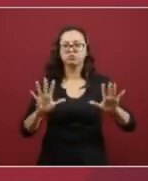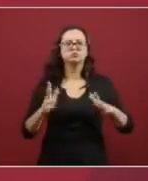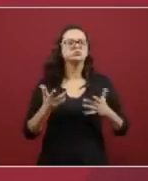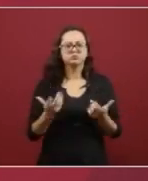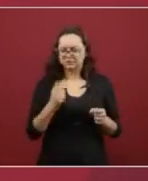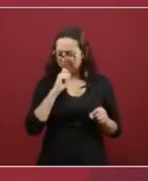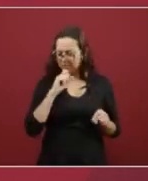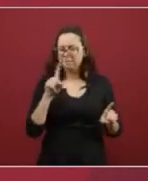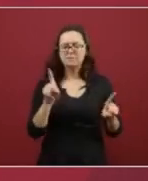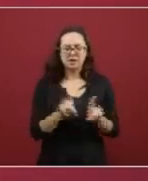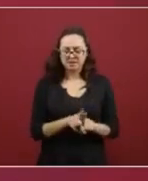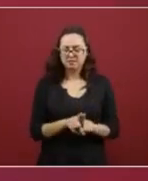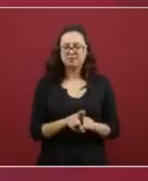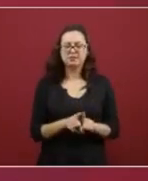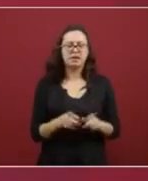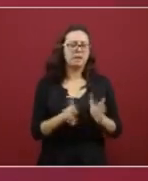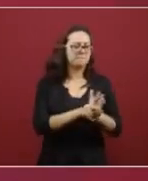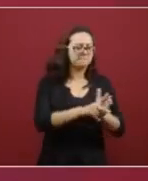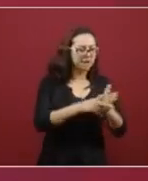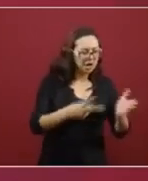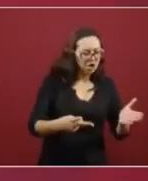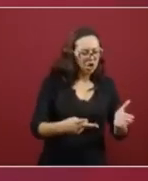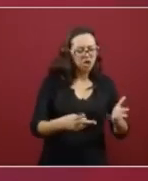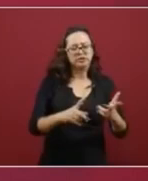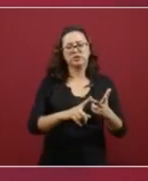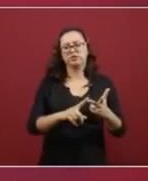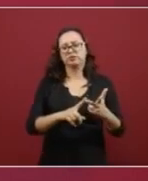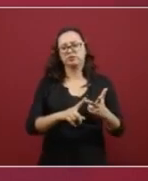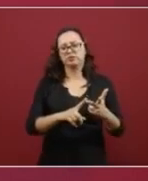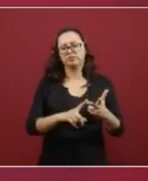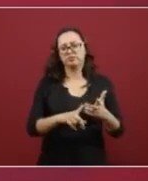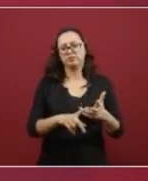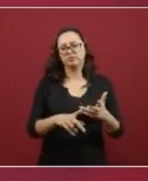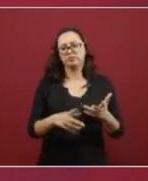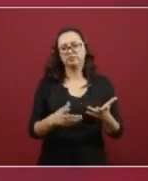convencionales, los periódicos